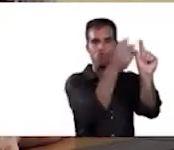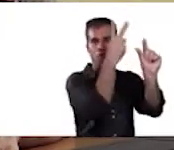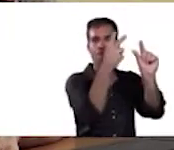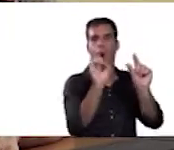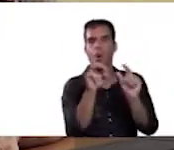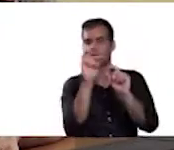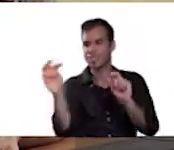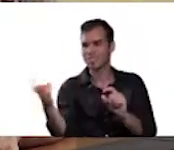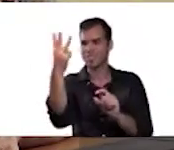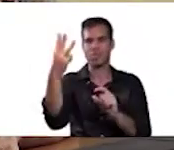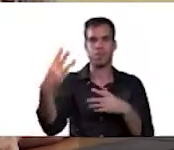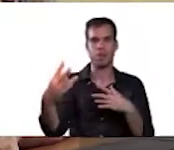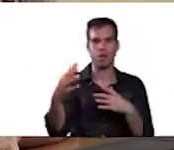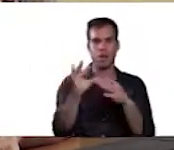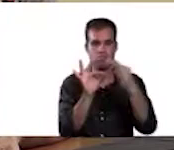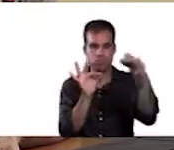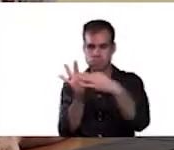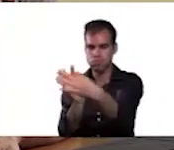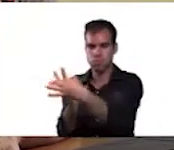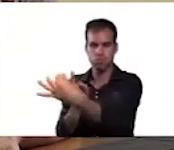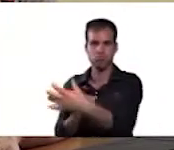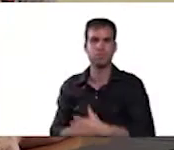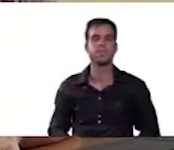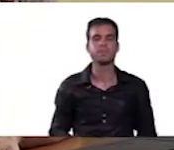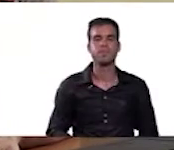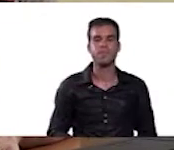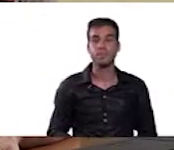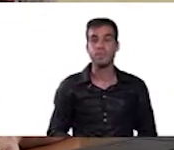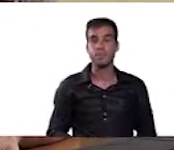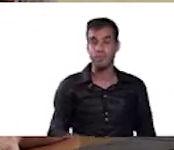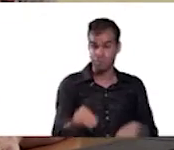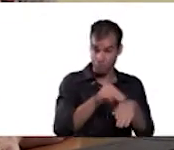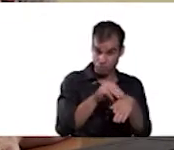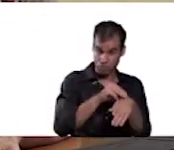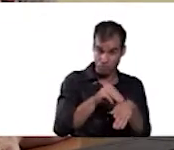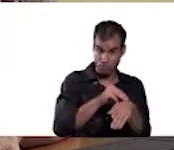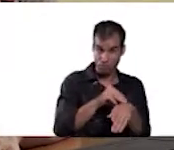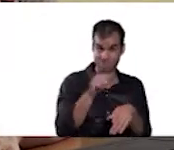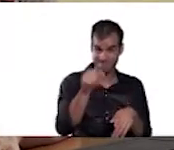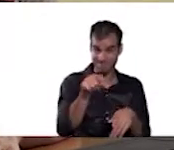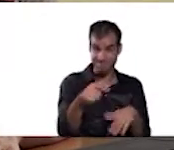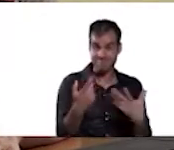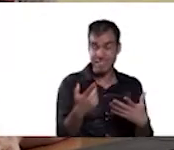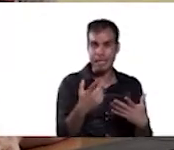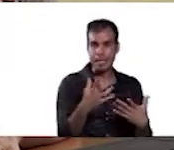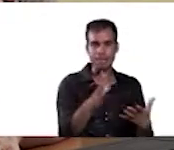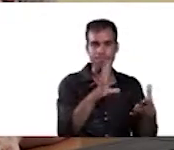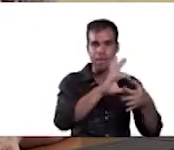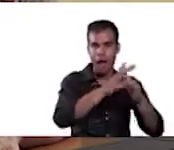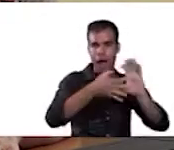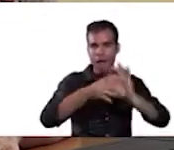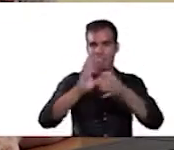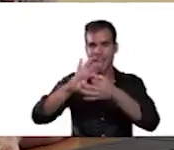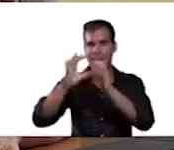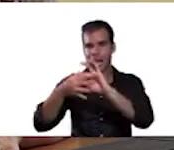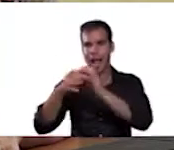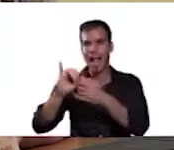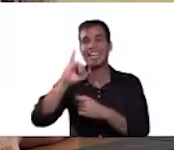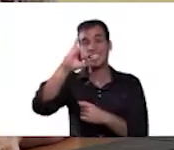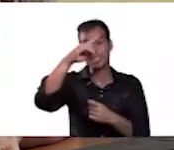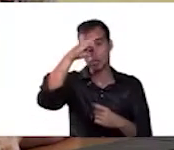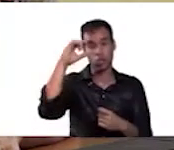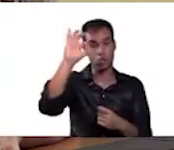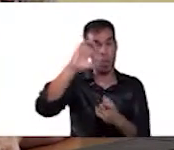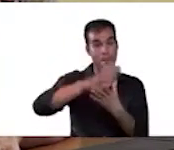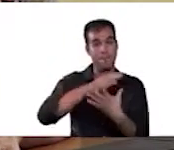triple enlace. En el caso de los alcoholes también presentan isomería de cadena, presentan isomería